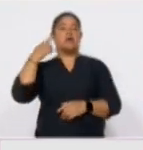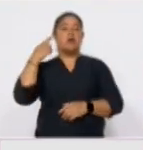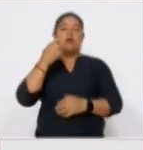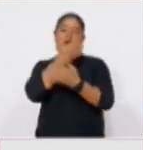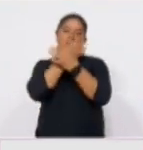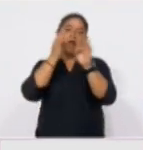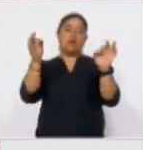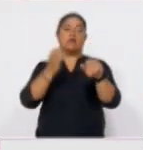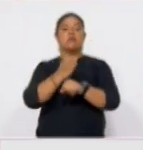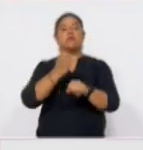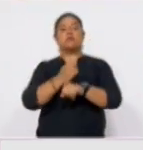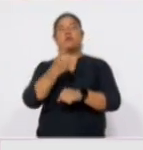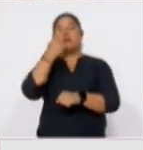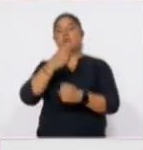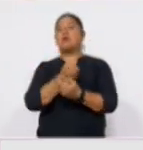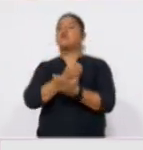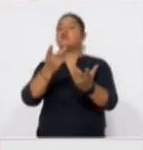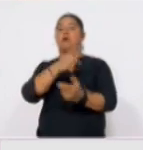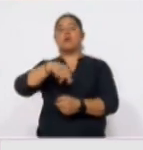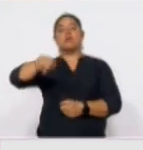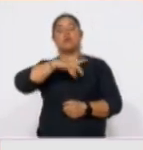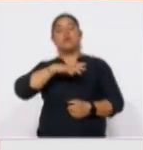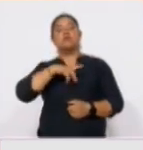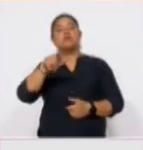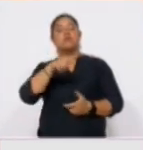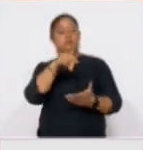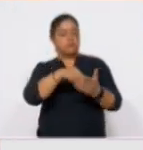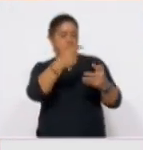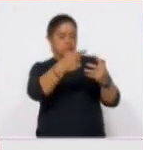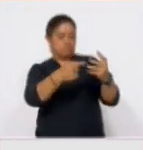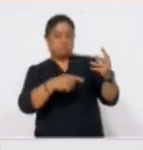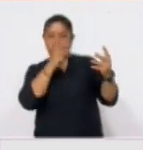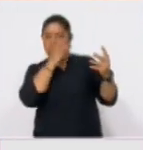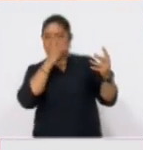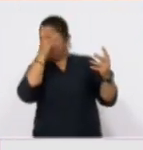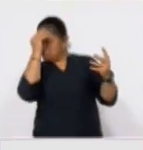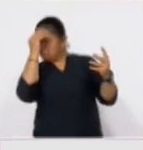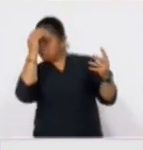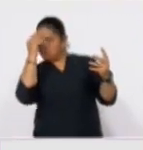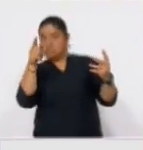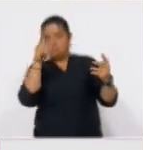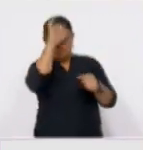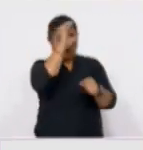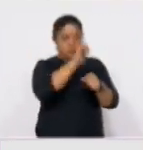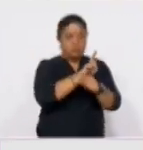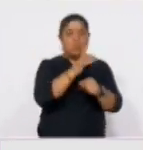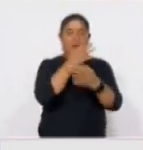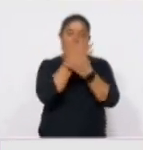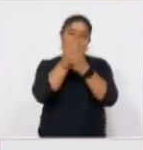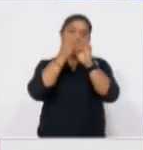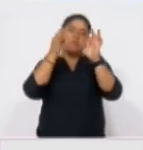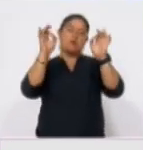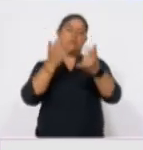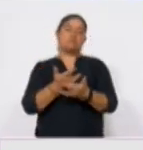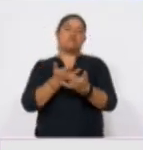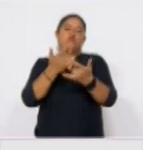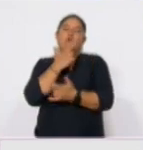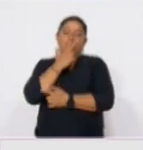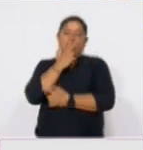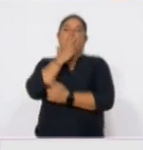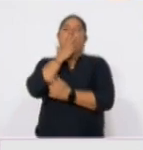al brindar a la población espacios formativos y pedagógicos, así como culturales donde se difunda la riqueza histórica,